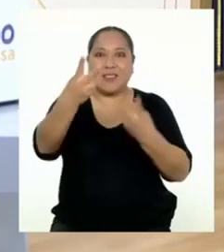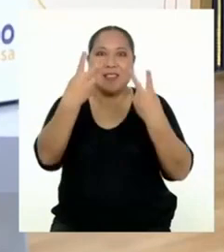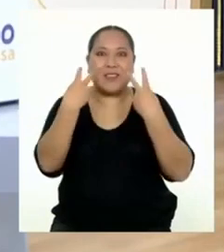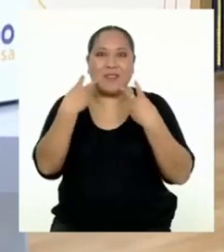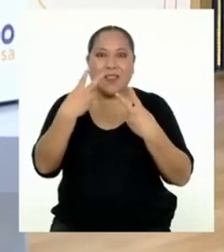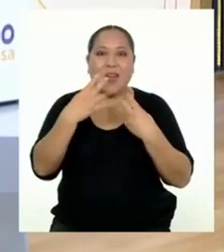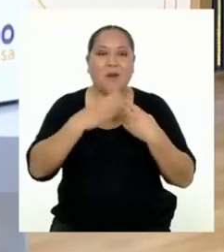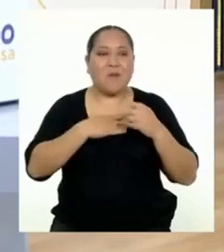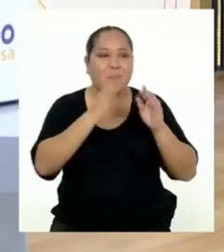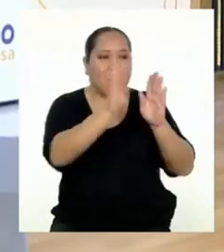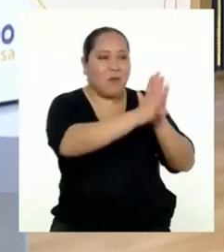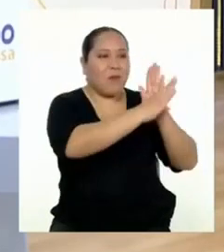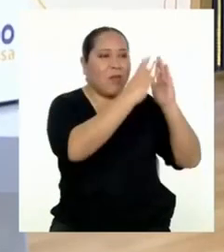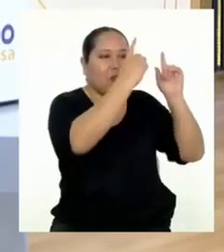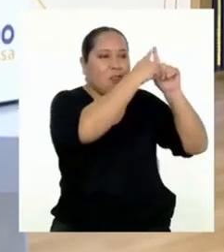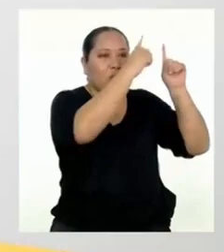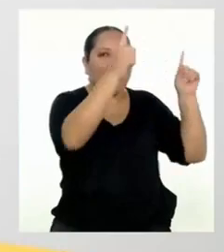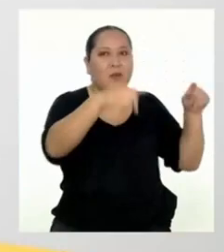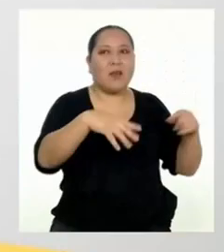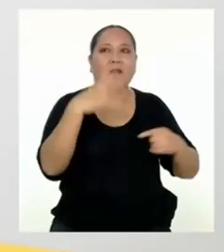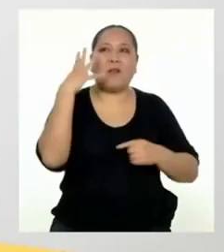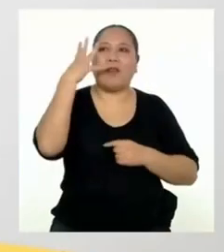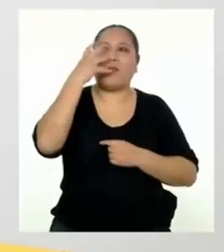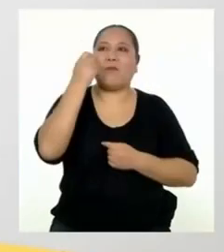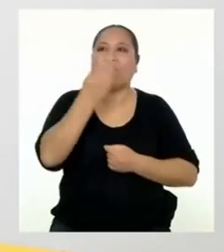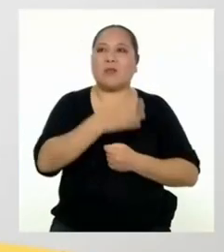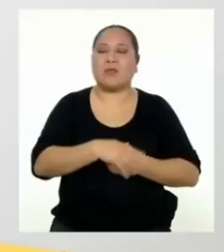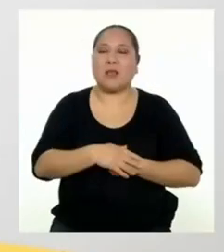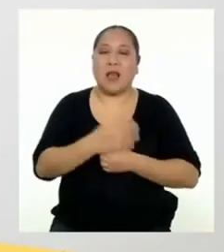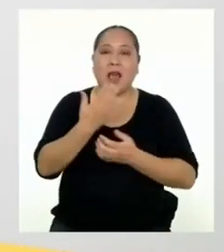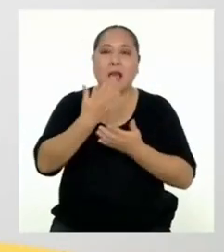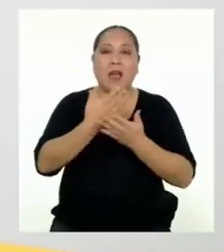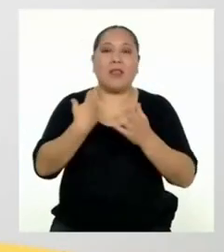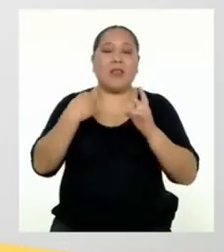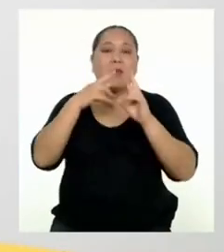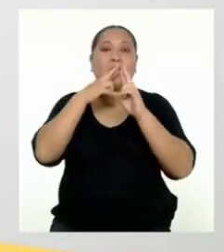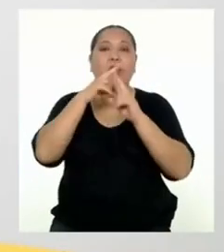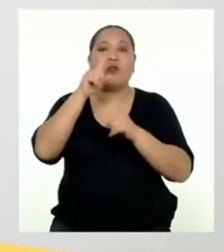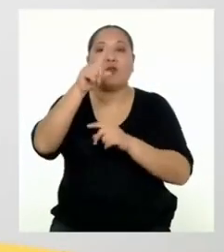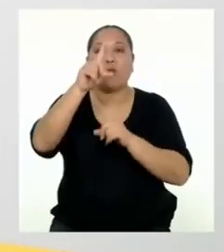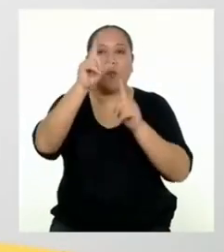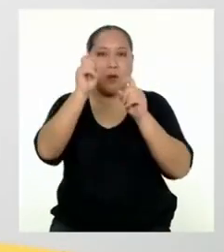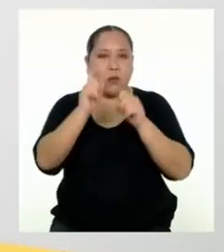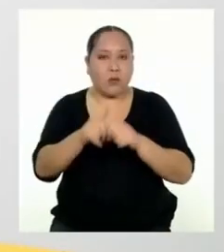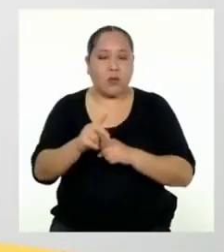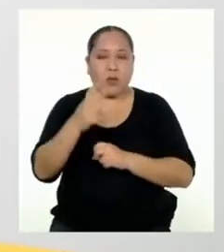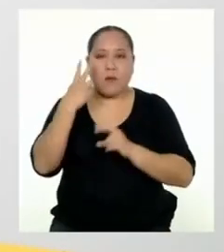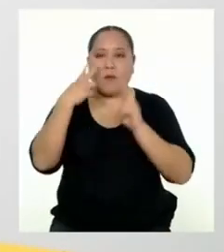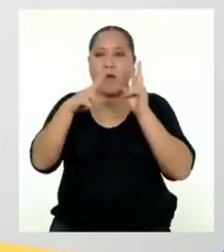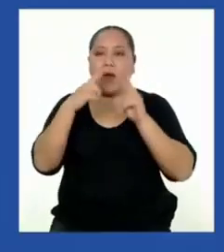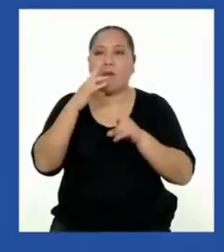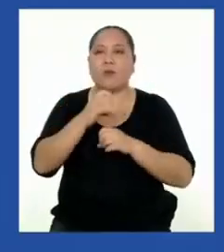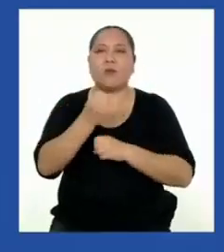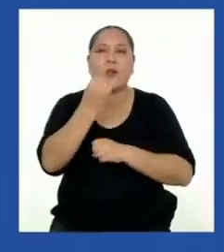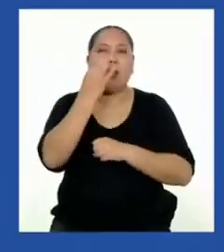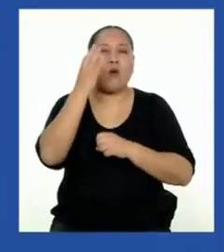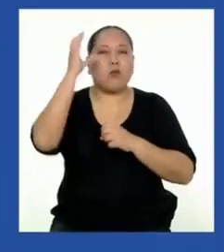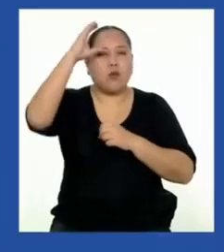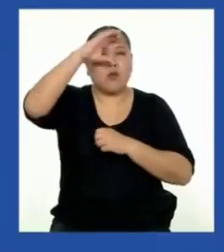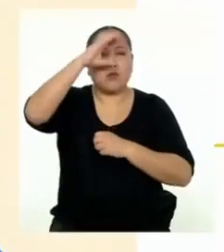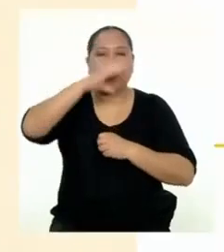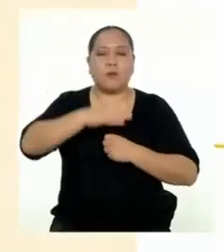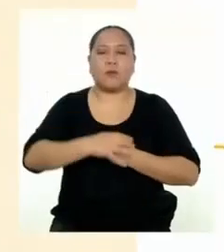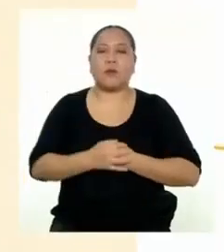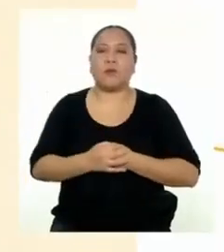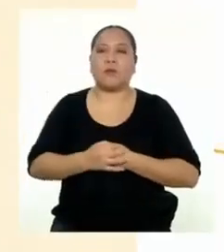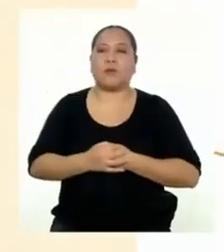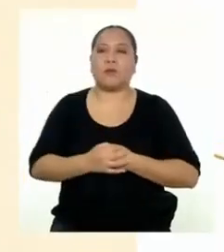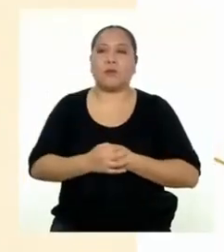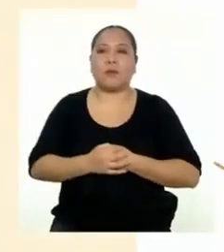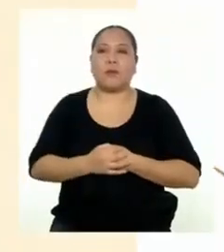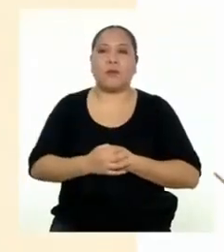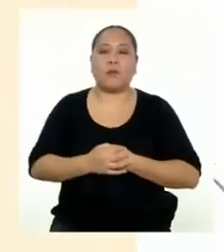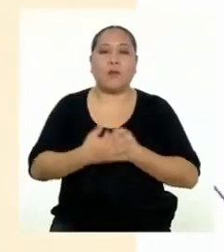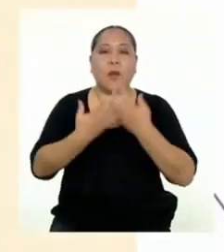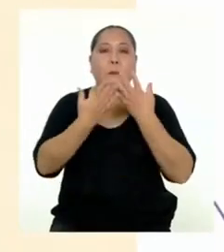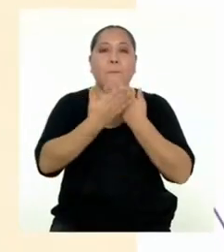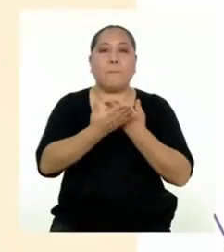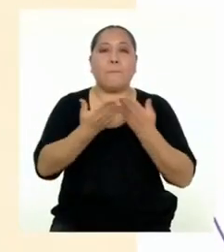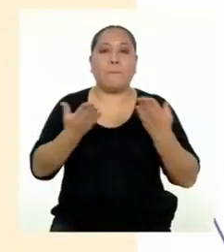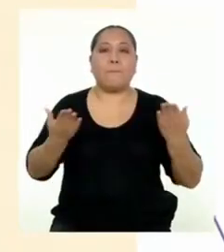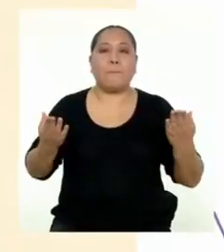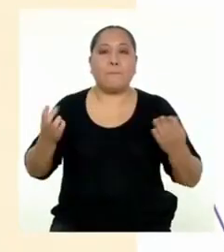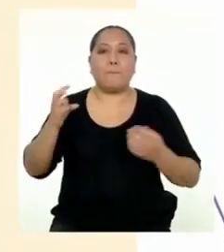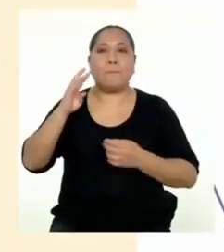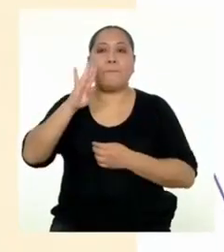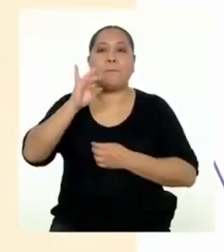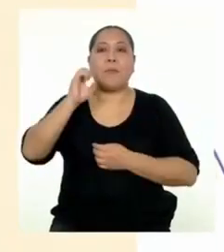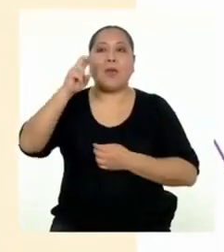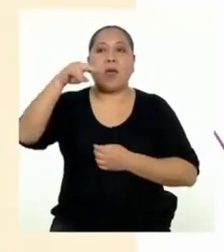mural, está quedando hermoso. Antes de responder tu pregunta, definamos primero algunos conceptos. Los bienes son todos